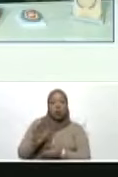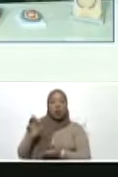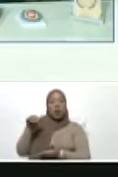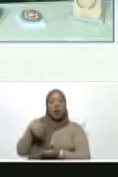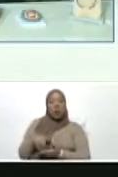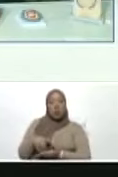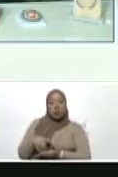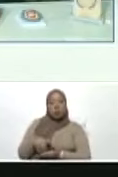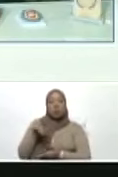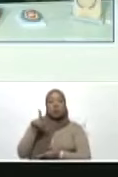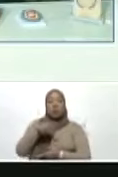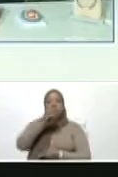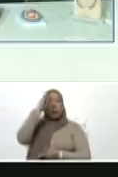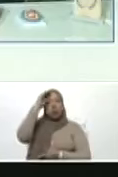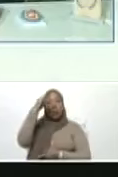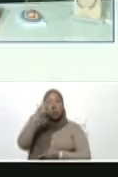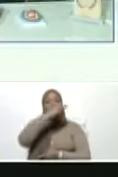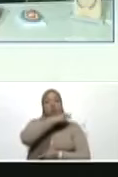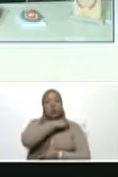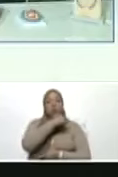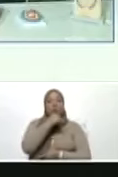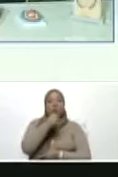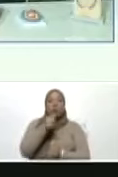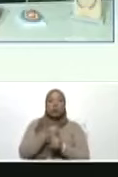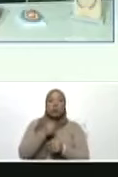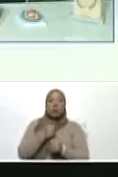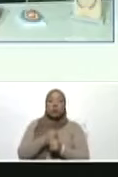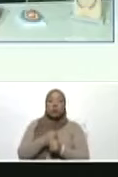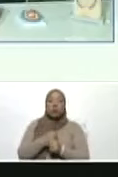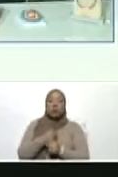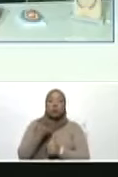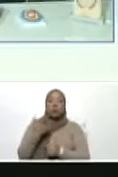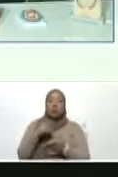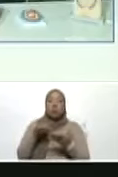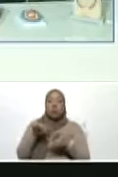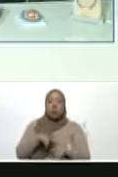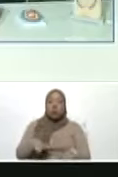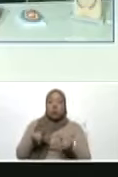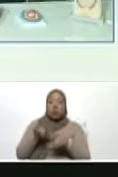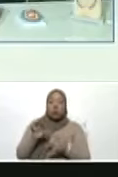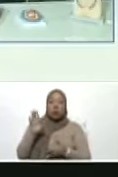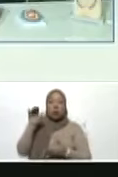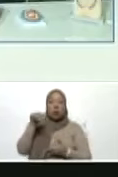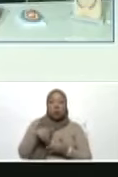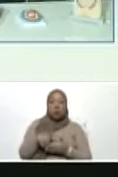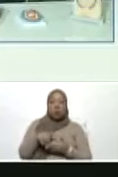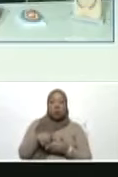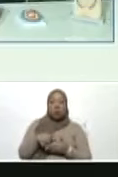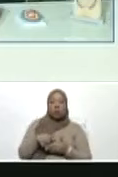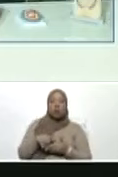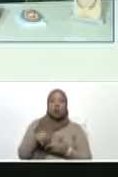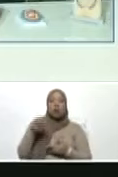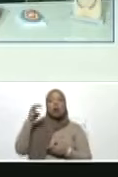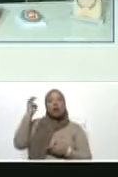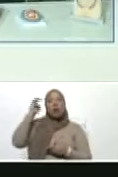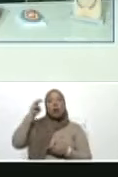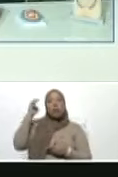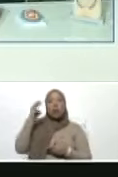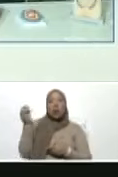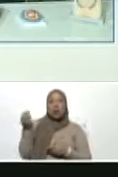de división Balestrini Jaramillo, comandante de la SODI Aragua. Está la maestra